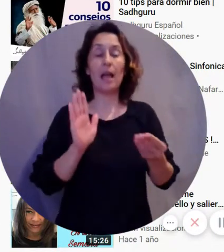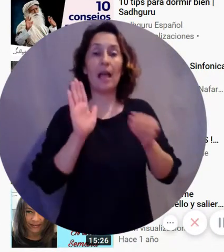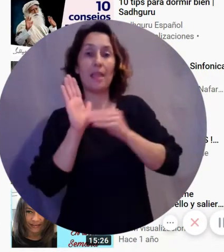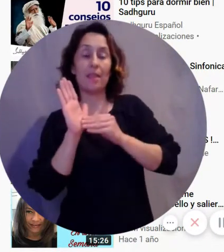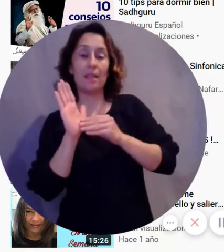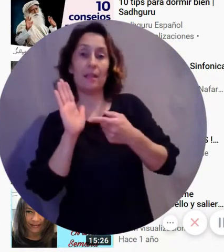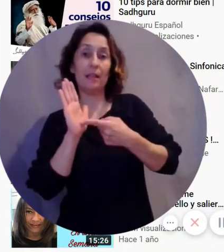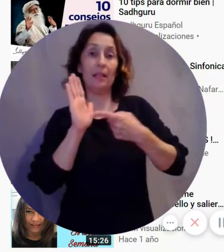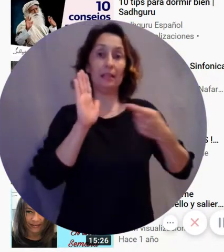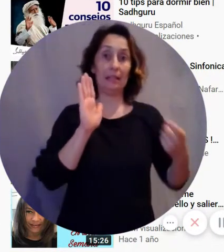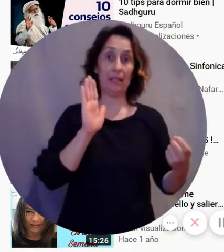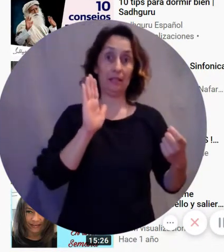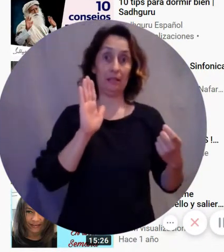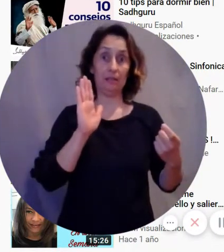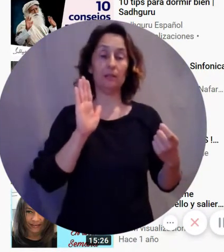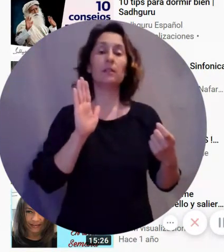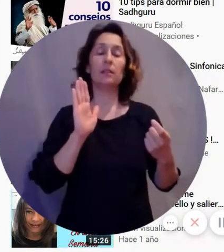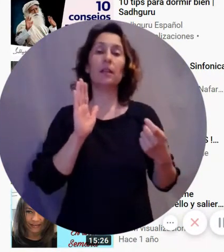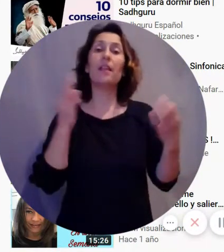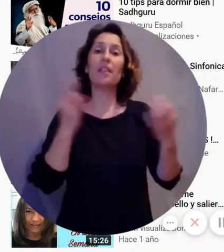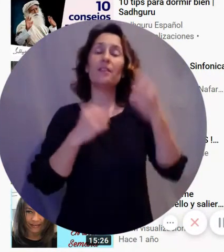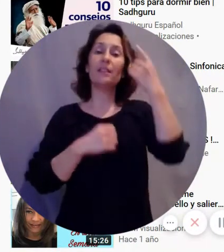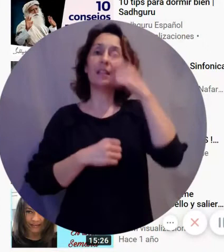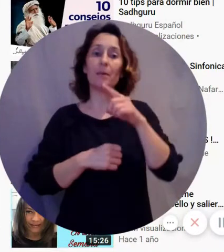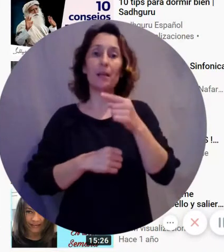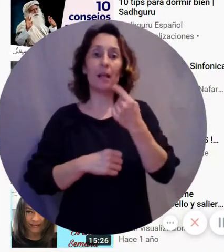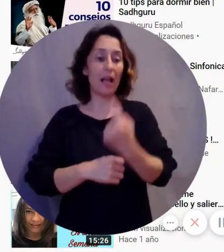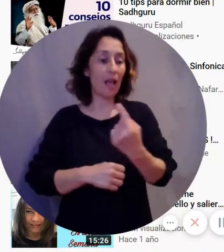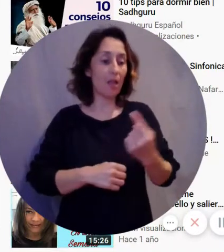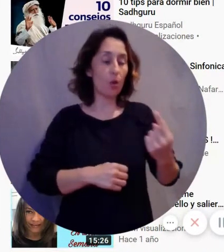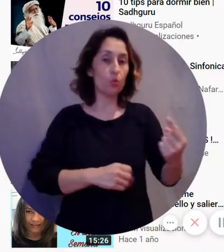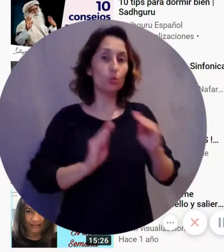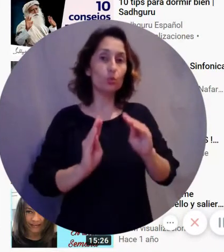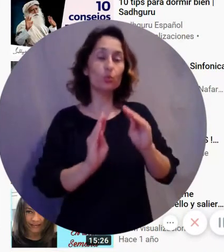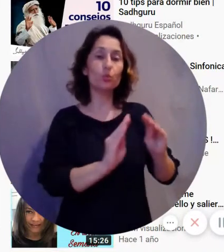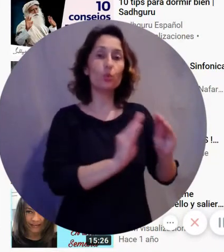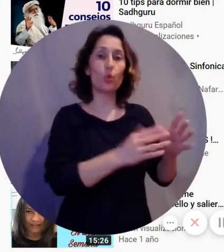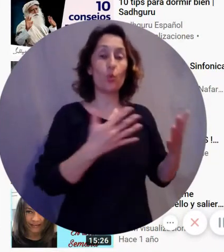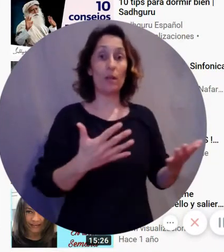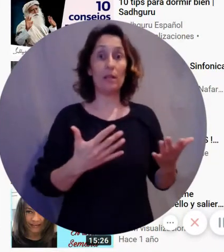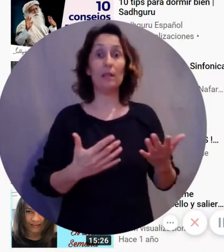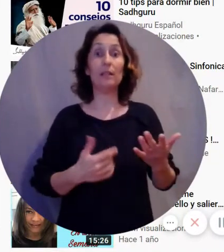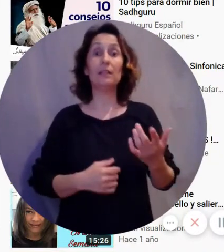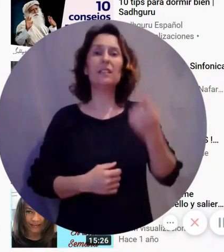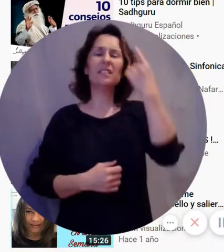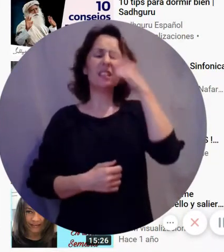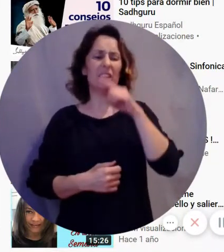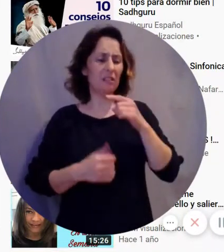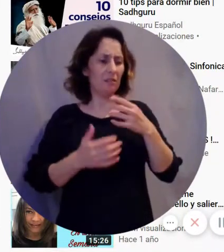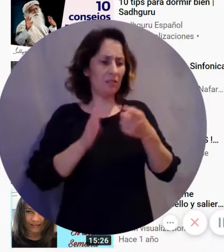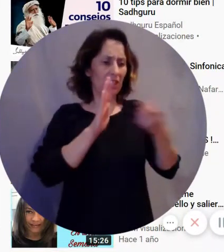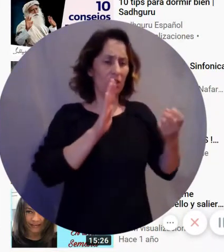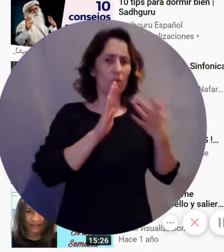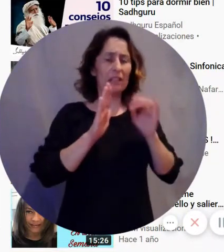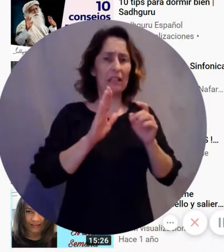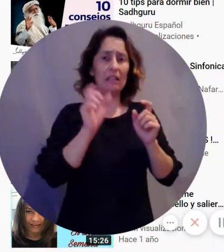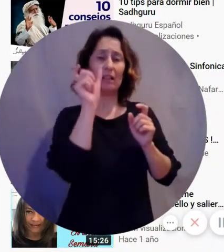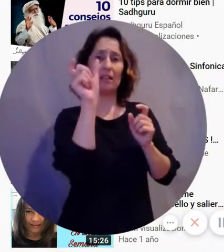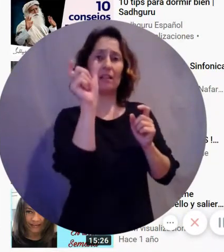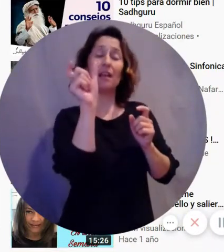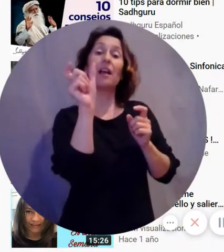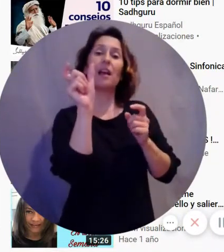que tener claro a qué contribuyente corresponden. La persona activa que tenemos seleccionada aparece pintada de amarillo en la barra de